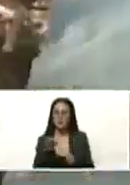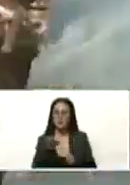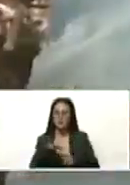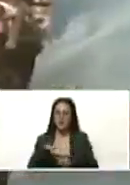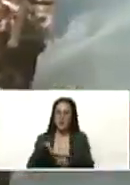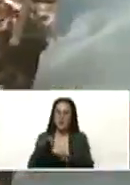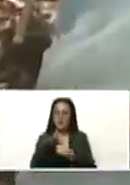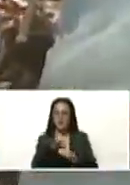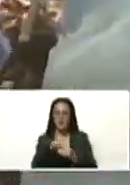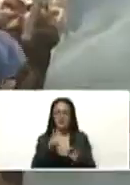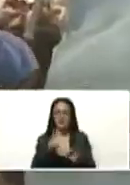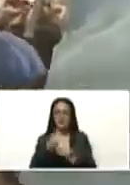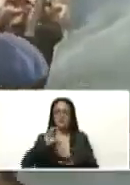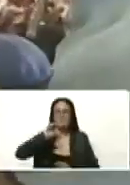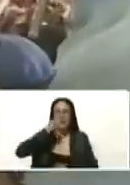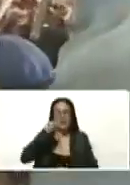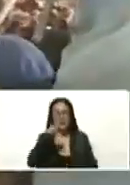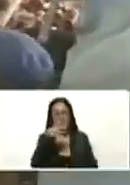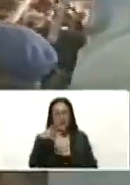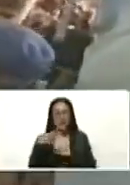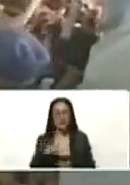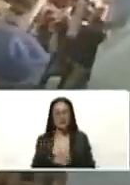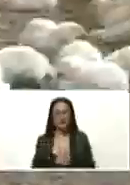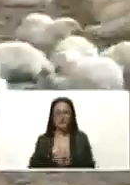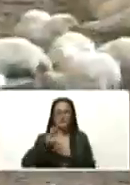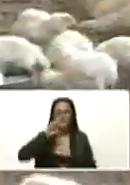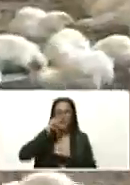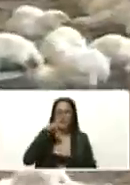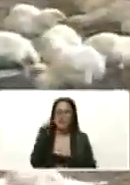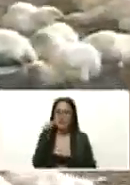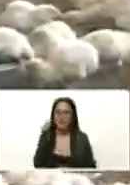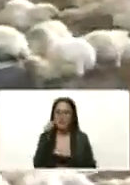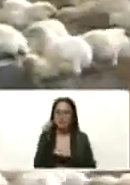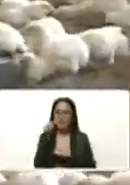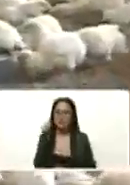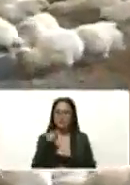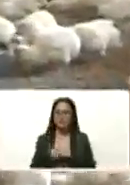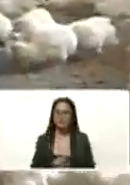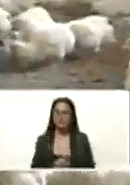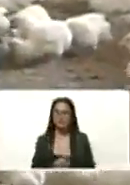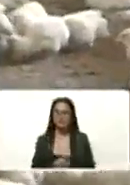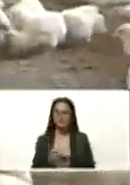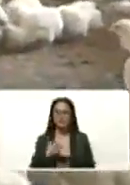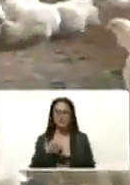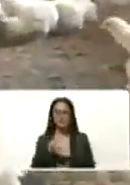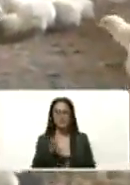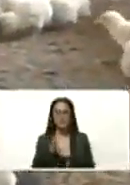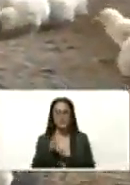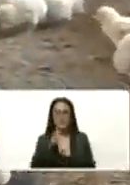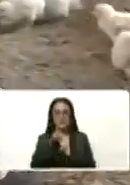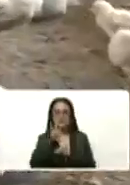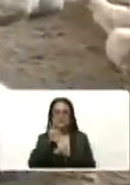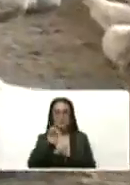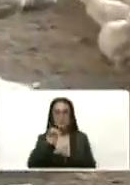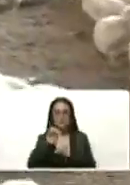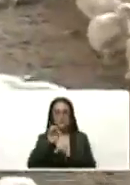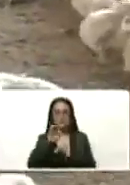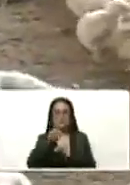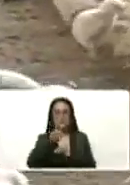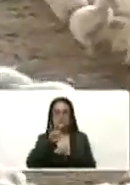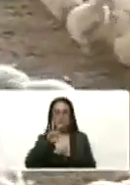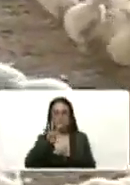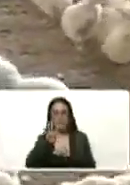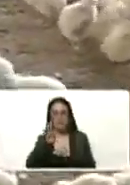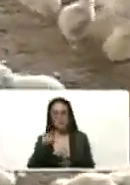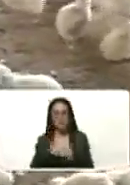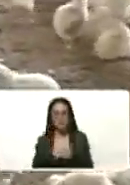de cereales como el maíz blanco y el maíz amarillo. Nosotros ya tenemos la cifra de cerca de 254.000 hectáreas